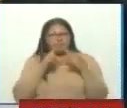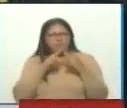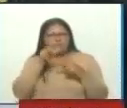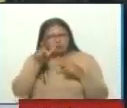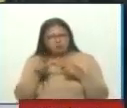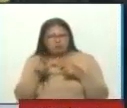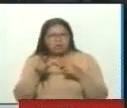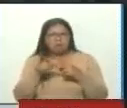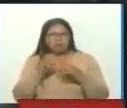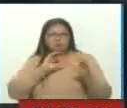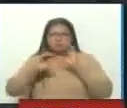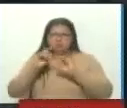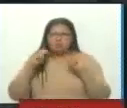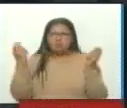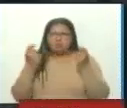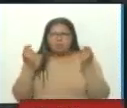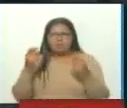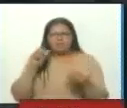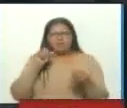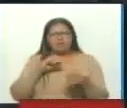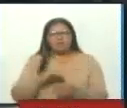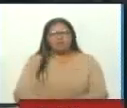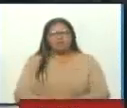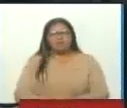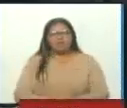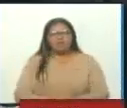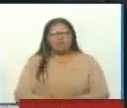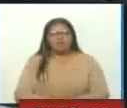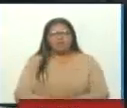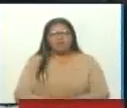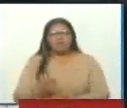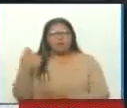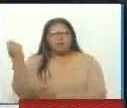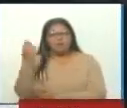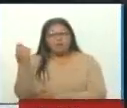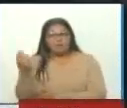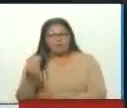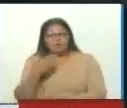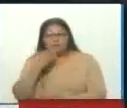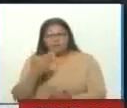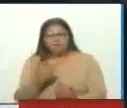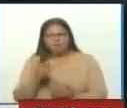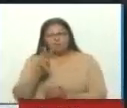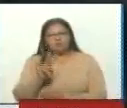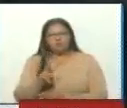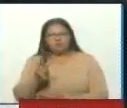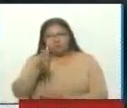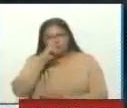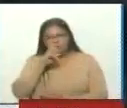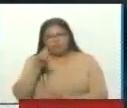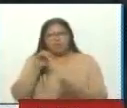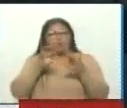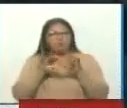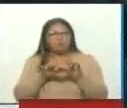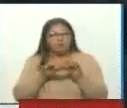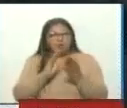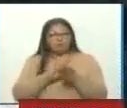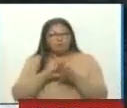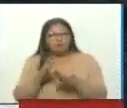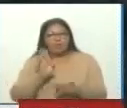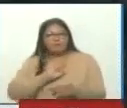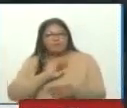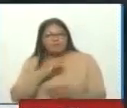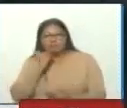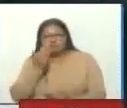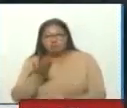allá de Cojedes, ajá, que él me está pidiendo de hace 2 años una computadora, hermano. Yo no tengo computadora, porque la mía hasta está